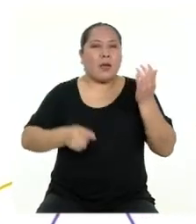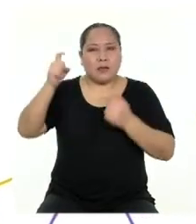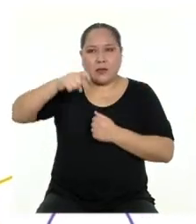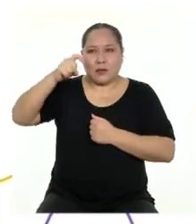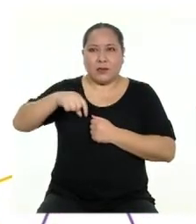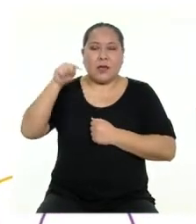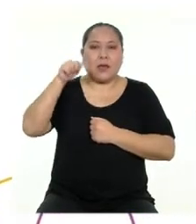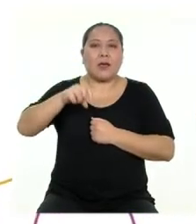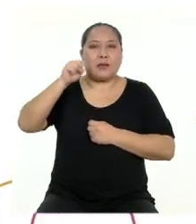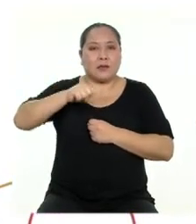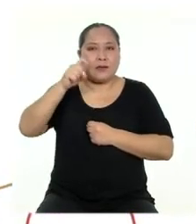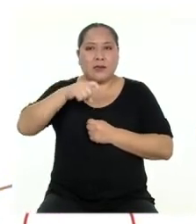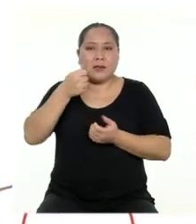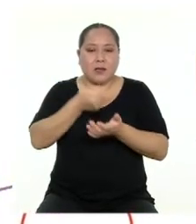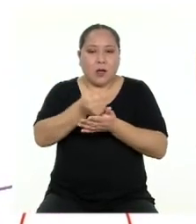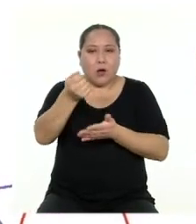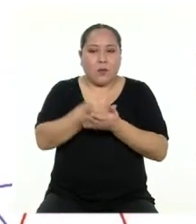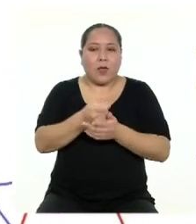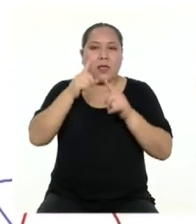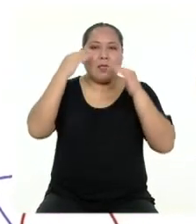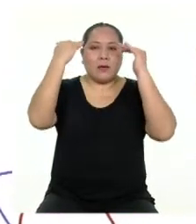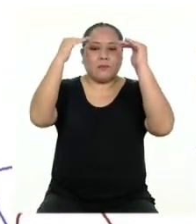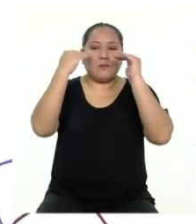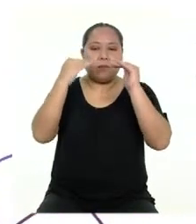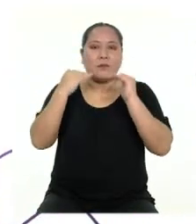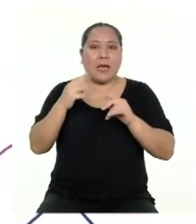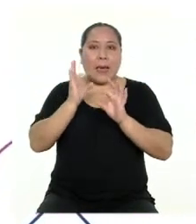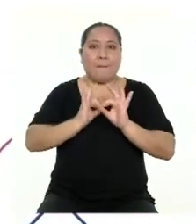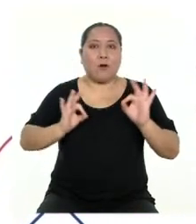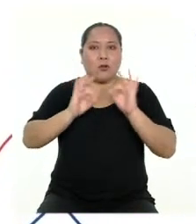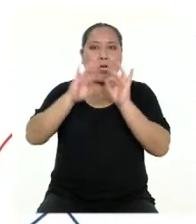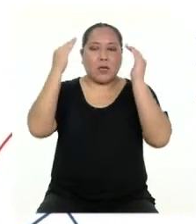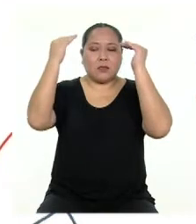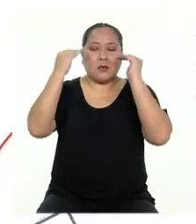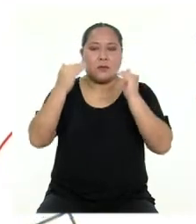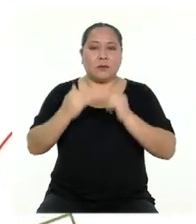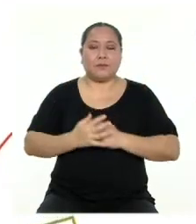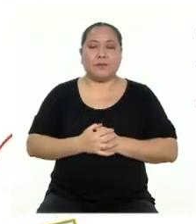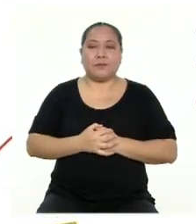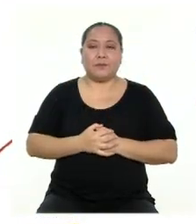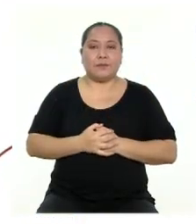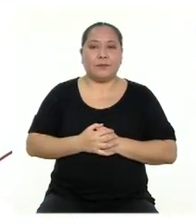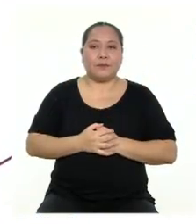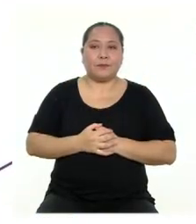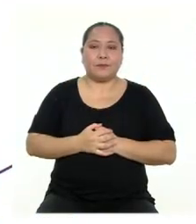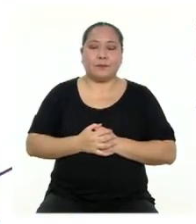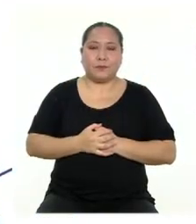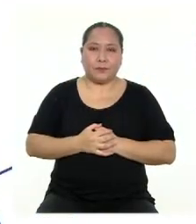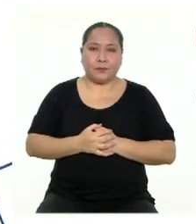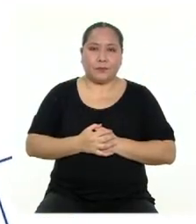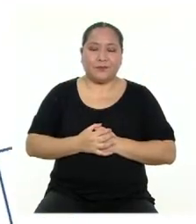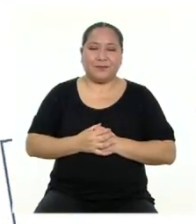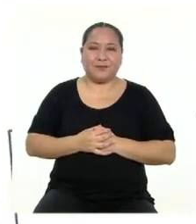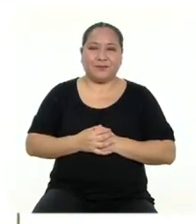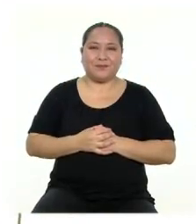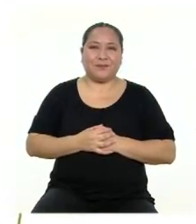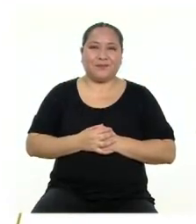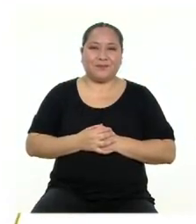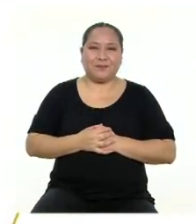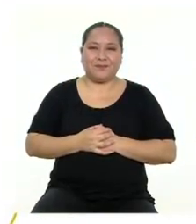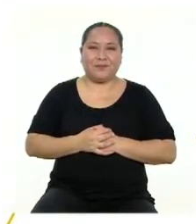y cómo elaborar un presupuesto familiar. Sí, con este programa Cristina puede empezar un plan de ahorro